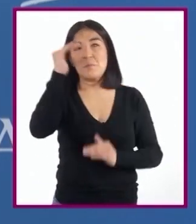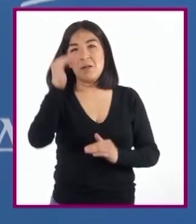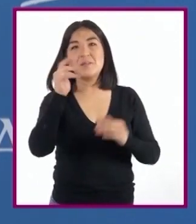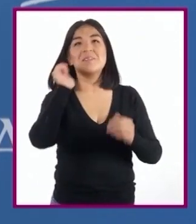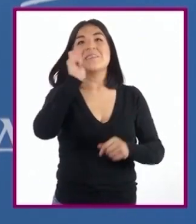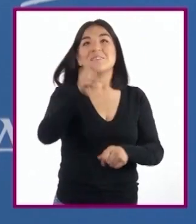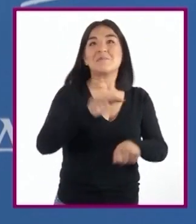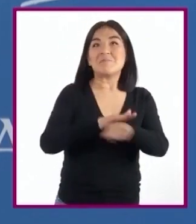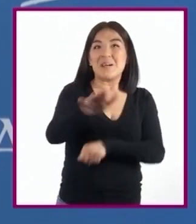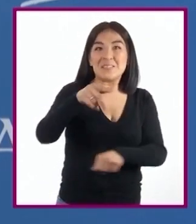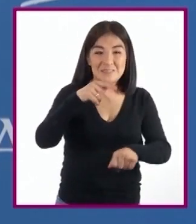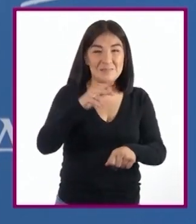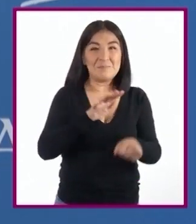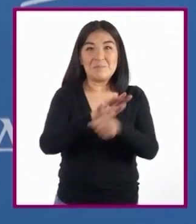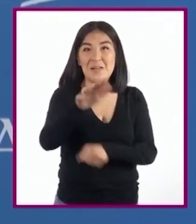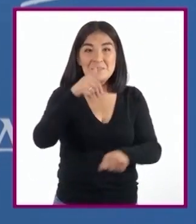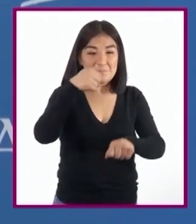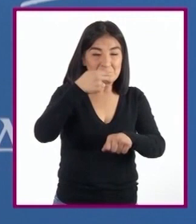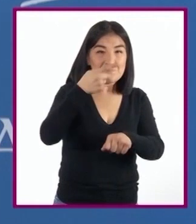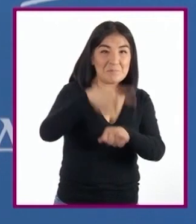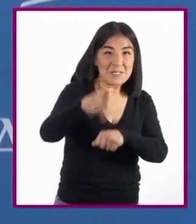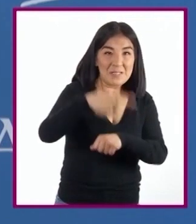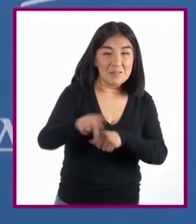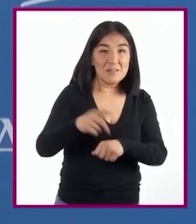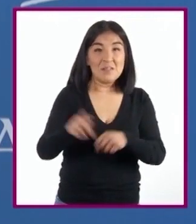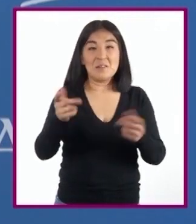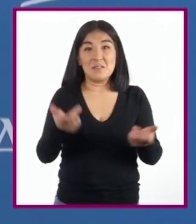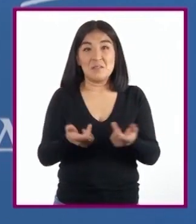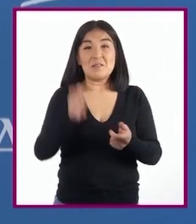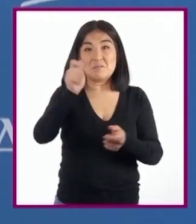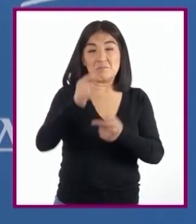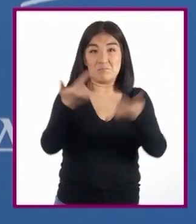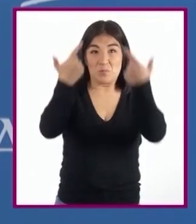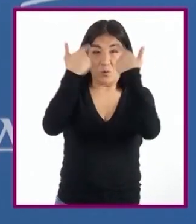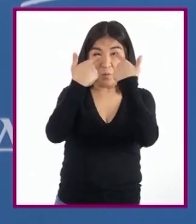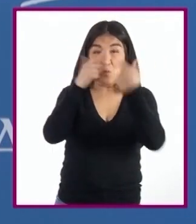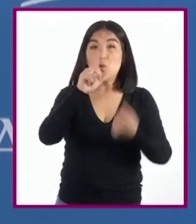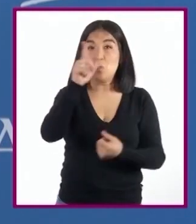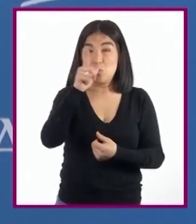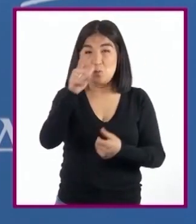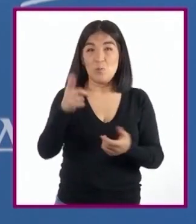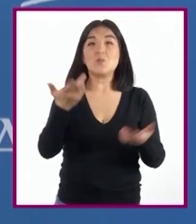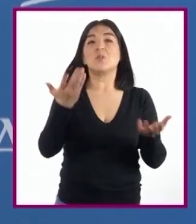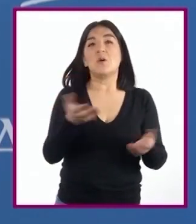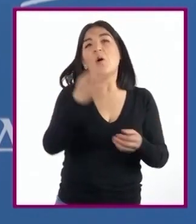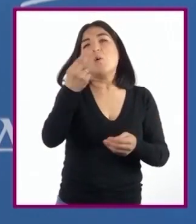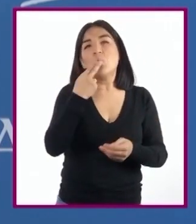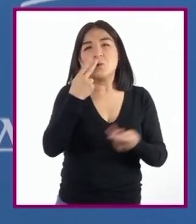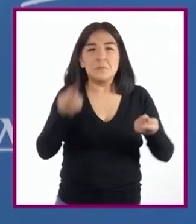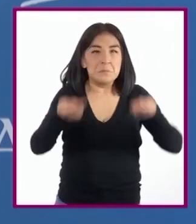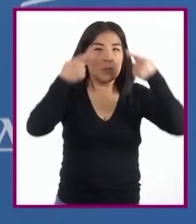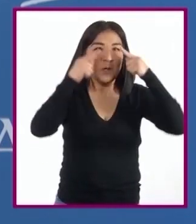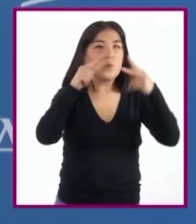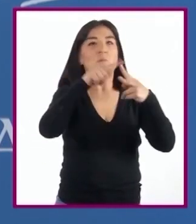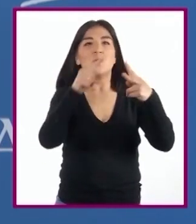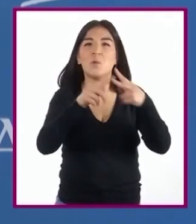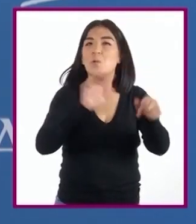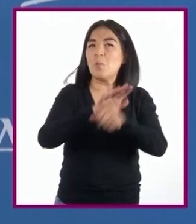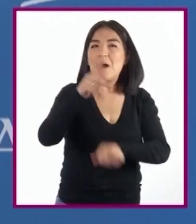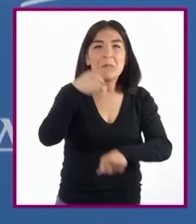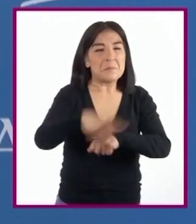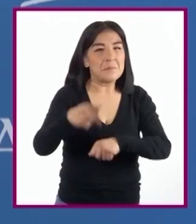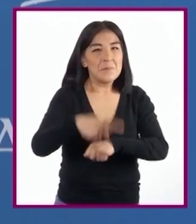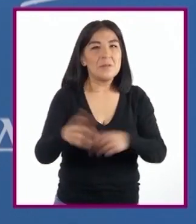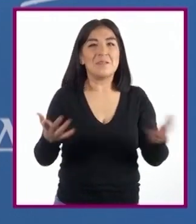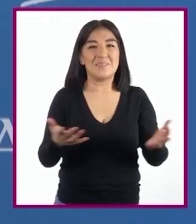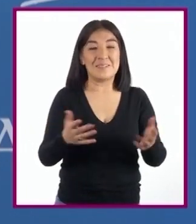más riesgoso, la cirugía ocular con rayo láser o el uso de lentes de contacto. De seguir usando